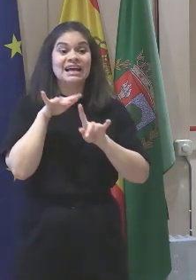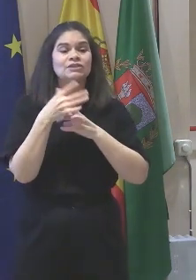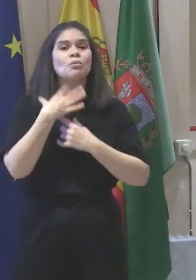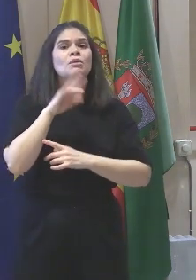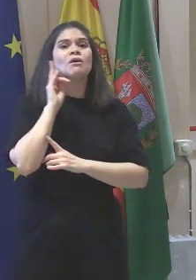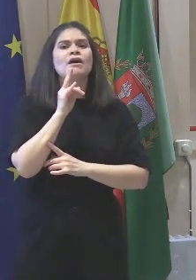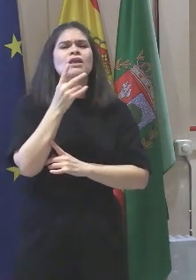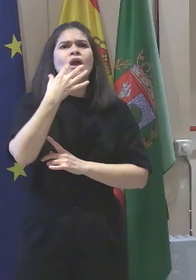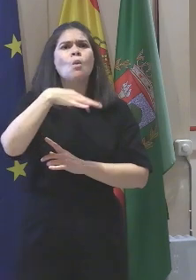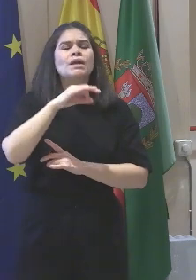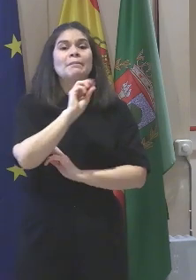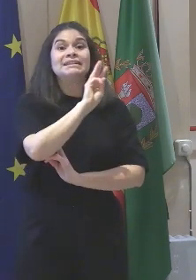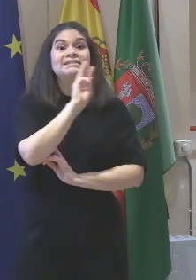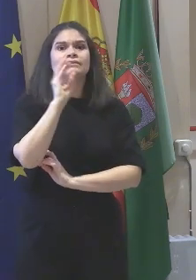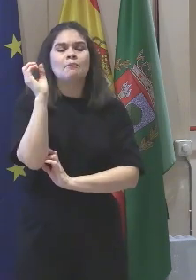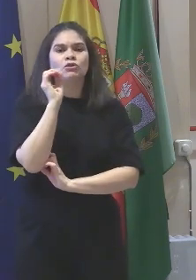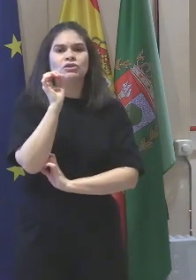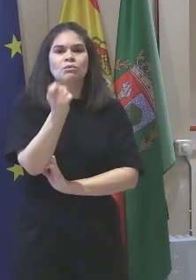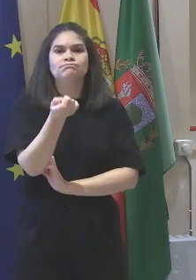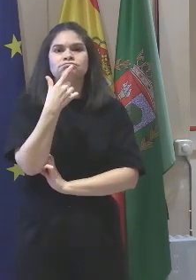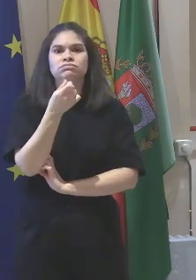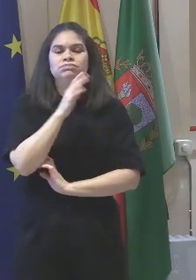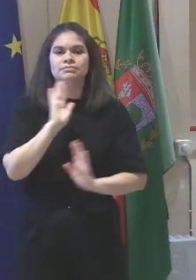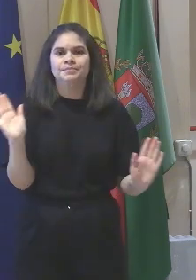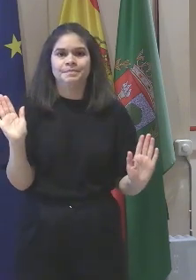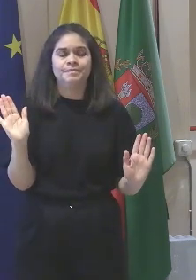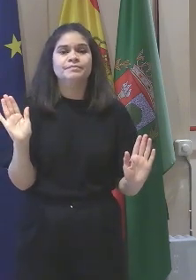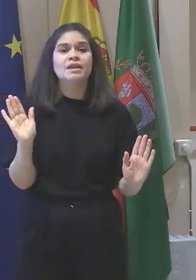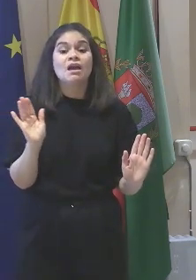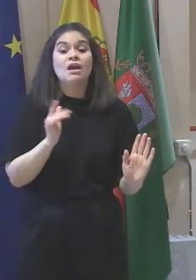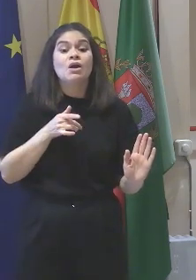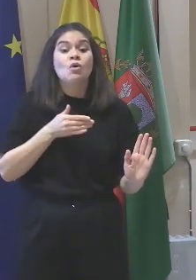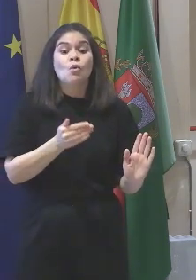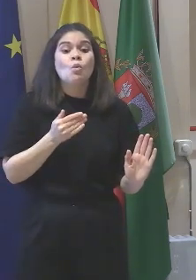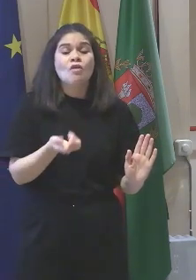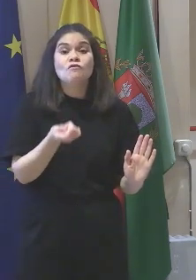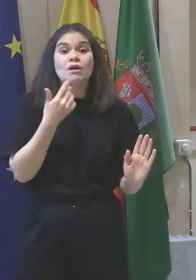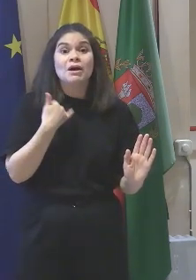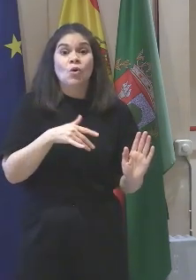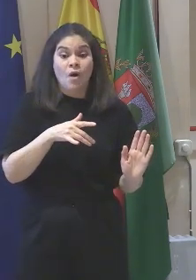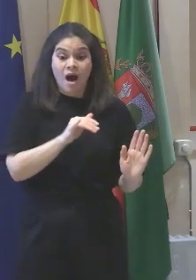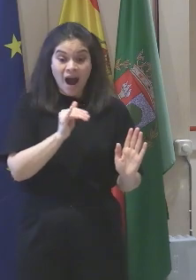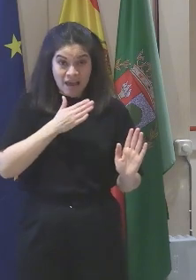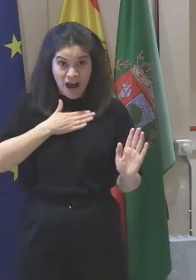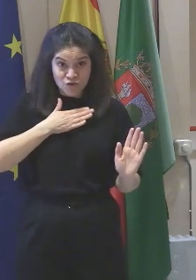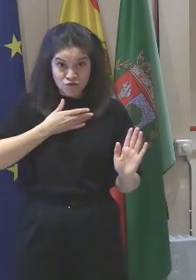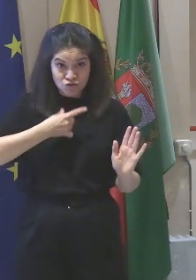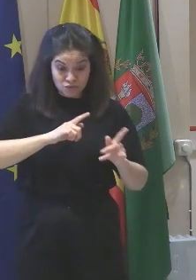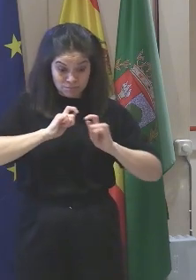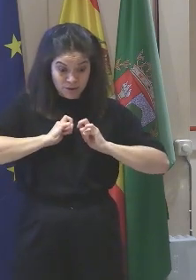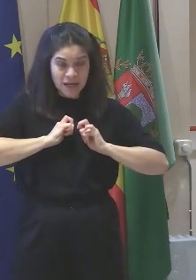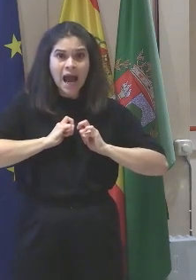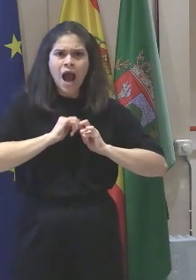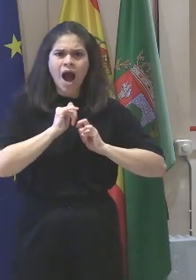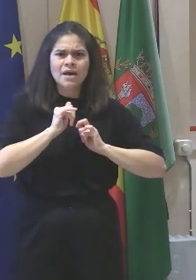solo pasa un 33% de estos fármacos. Es decir, cuando un fármaco llega a nuestro medio, hay detrás